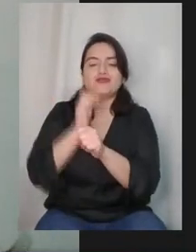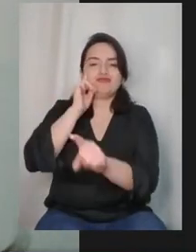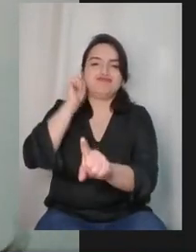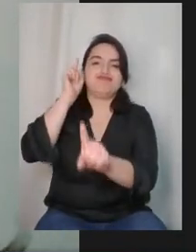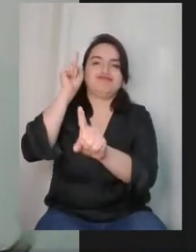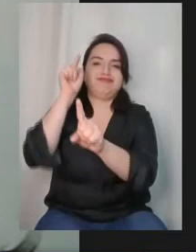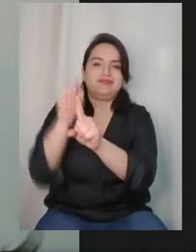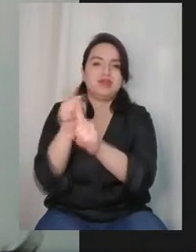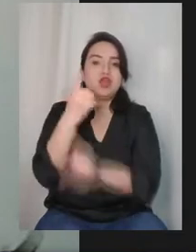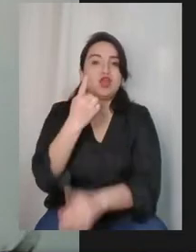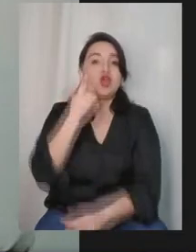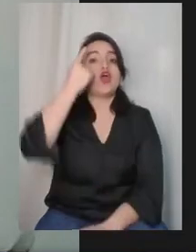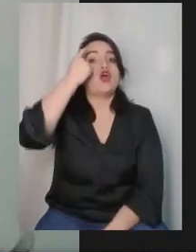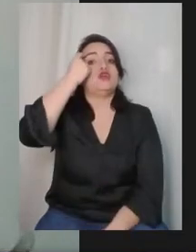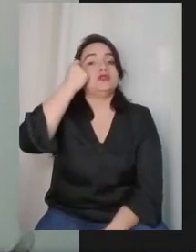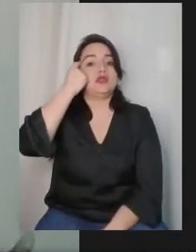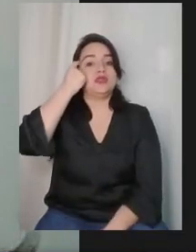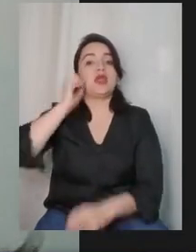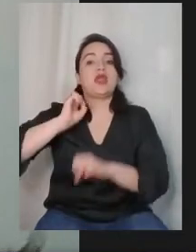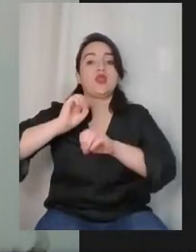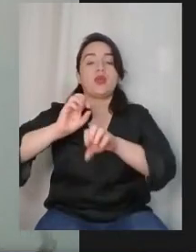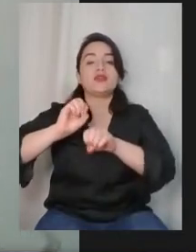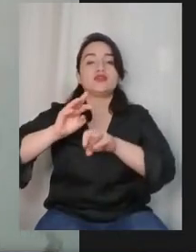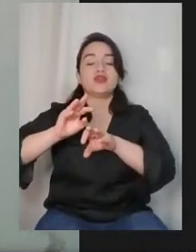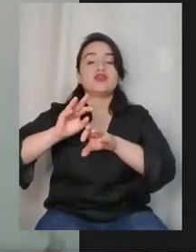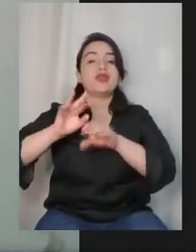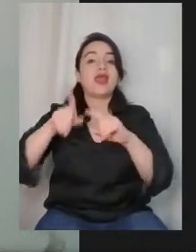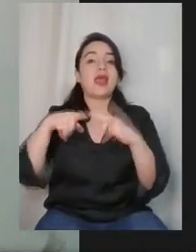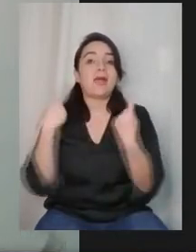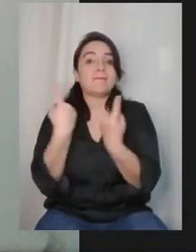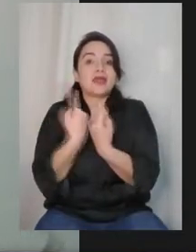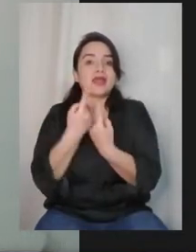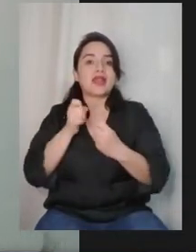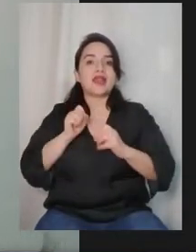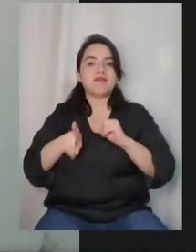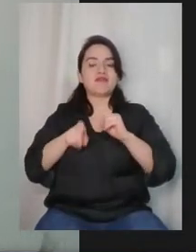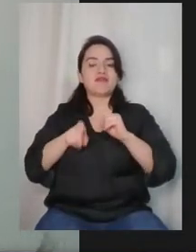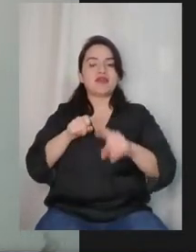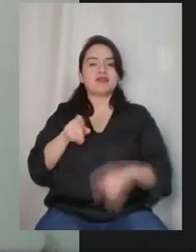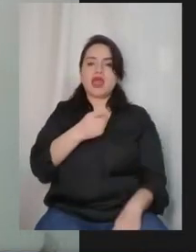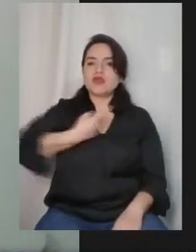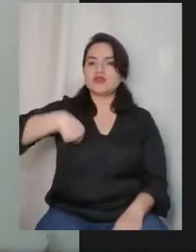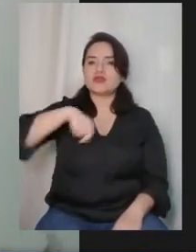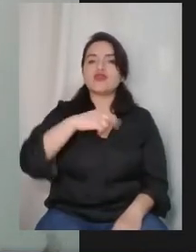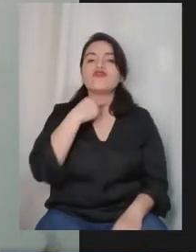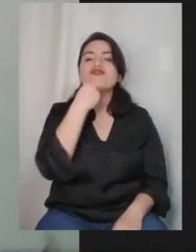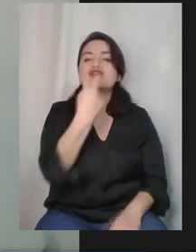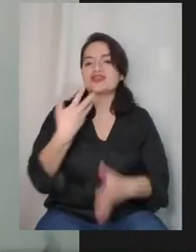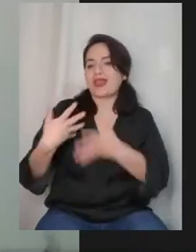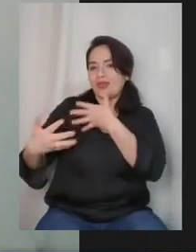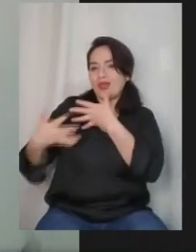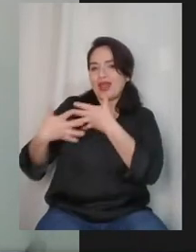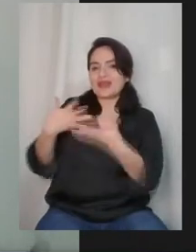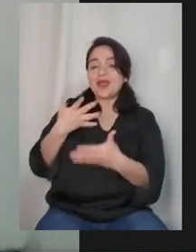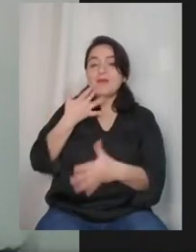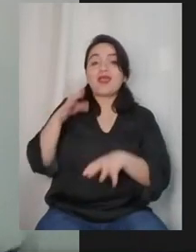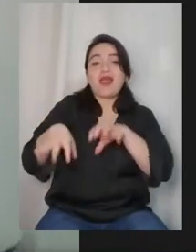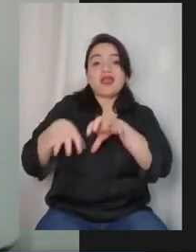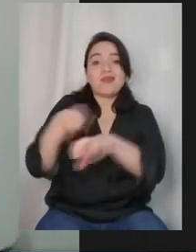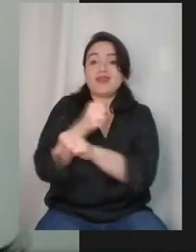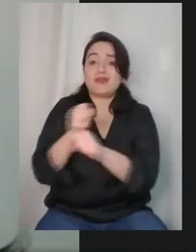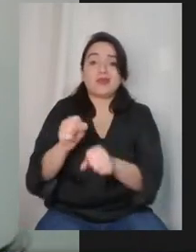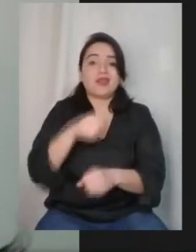conciencia, la educación ambiental y la defensa. Nos manifestamos como la voz de la naturaleza, porque los animales no van a hablar, los